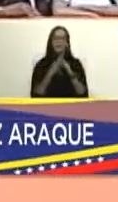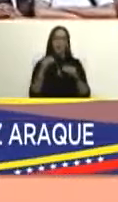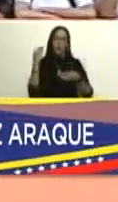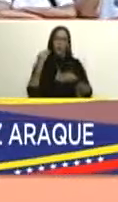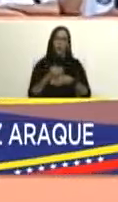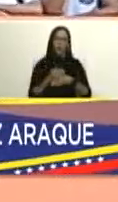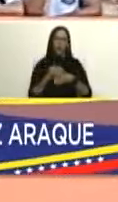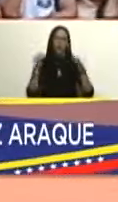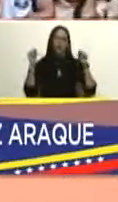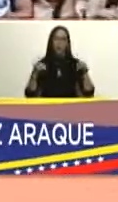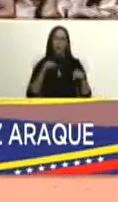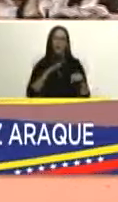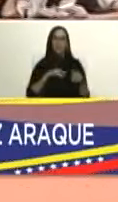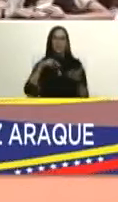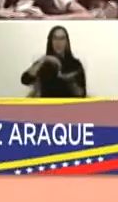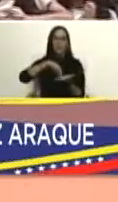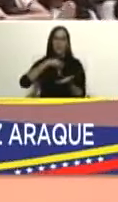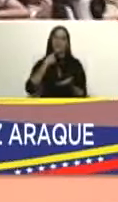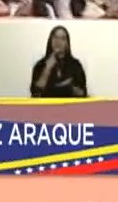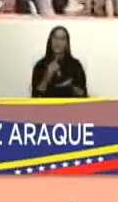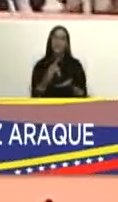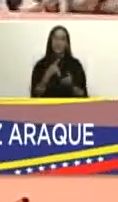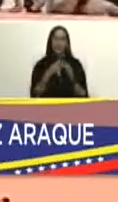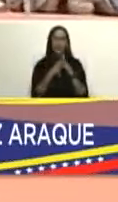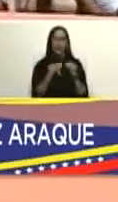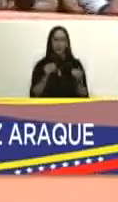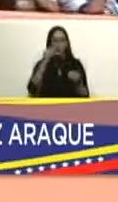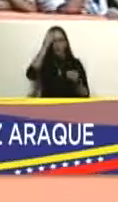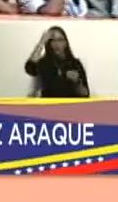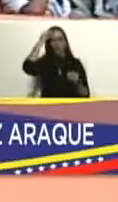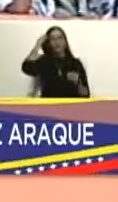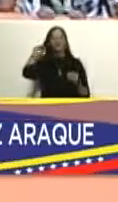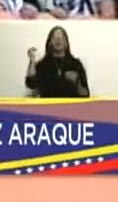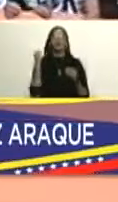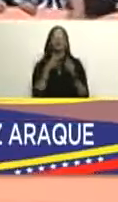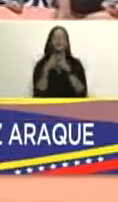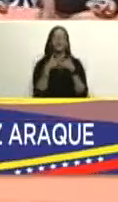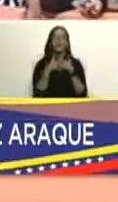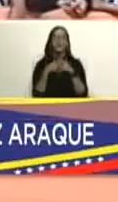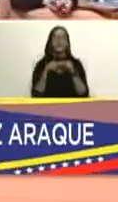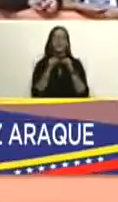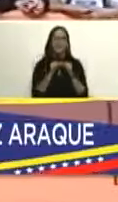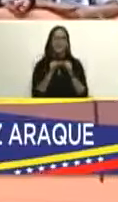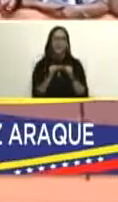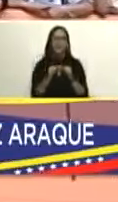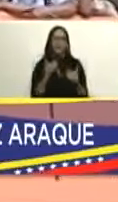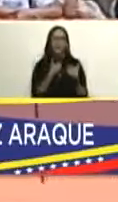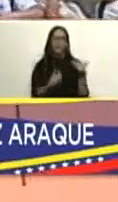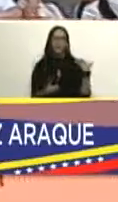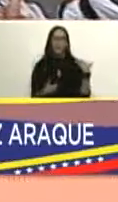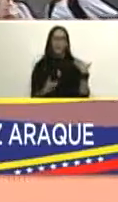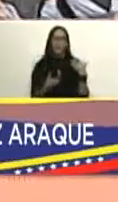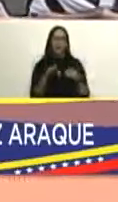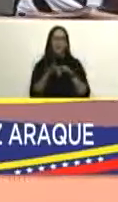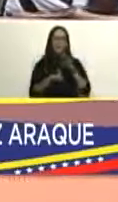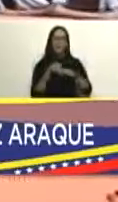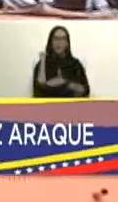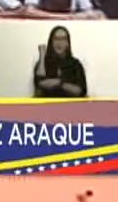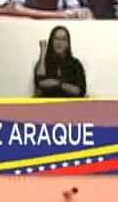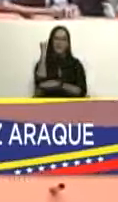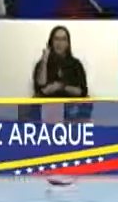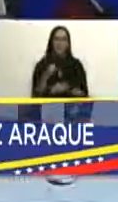bloqueo. Hoy estamos de pie y le decimos a todos los imperios, hoy más que nunca seguimos, presidente, a paso de